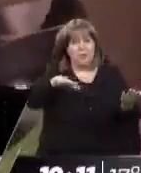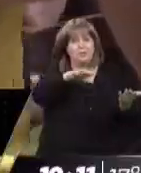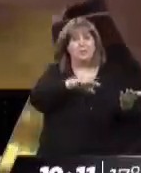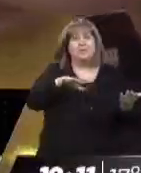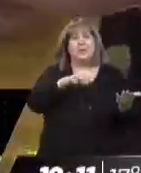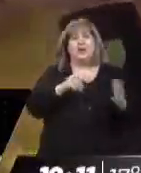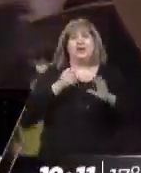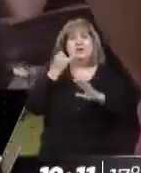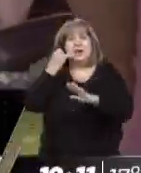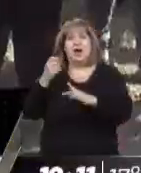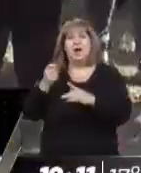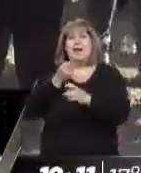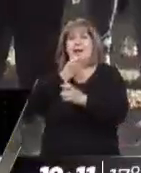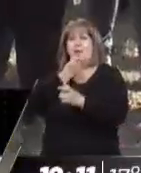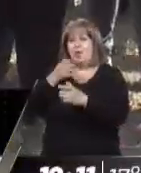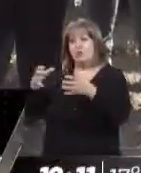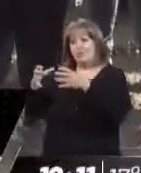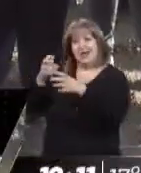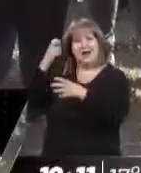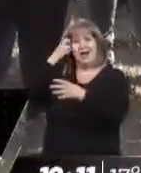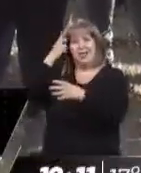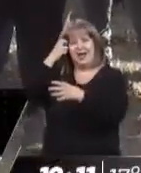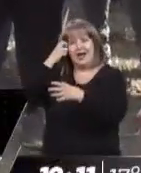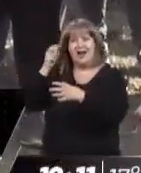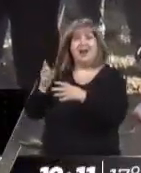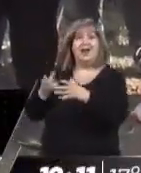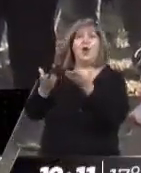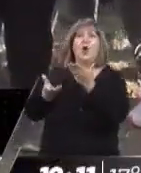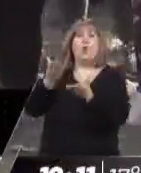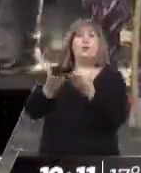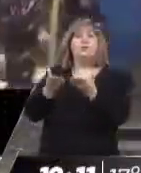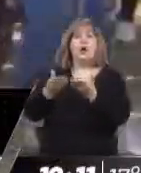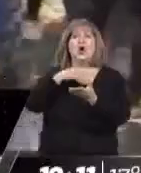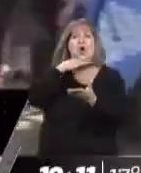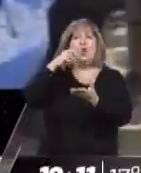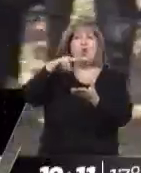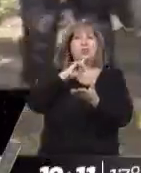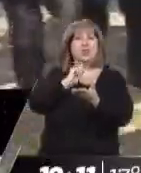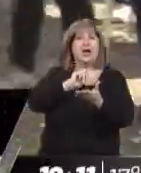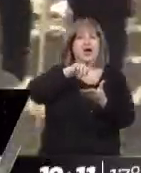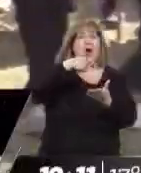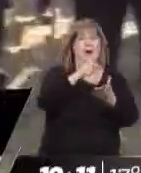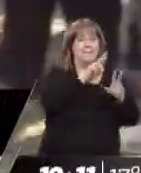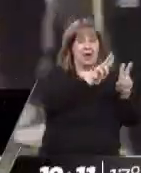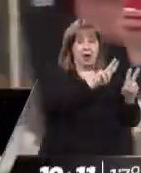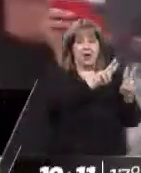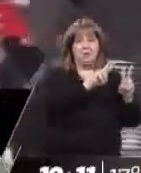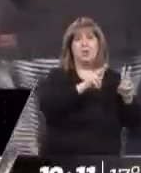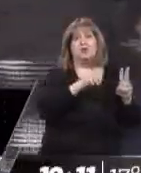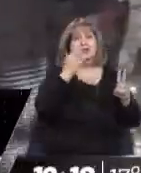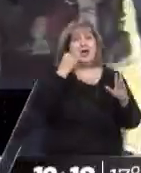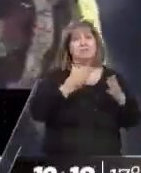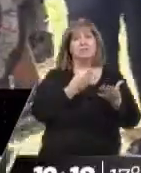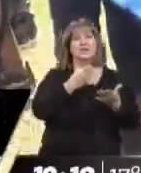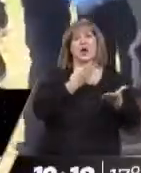los radicales, por ejemplo. Uno le puede reconocer el juicio a las juntas, y así al peronismo le reconocemos la soberanía económica, la soberanía